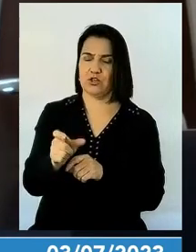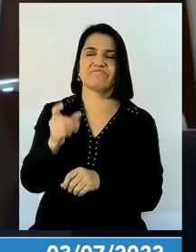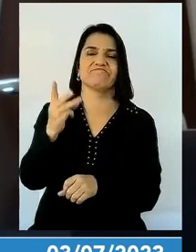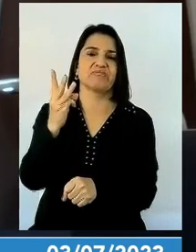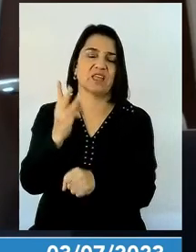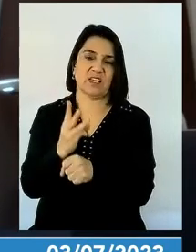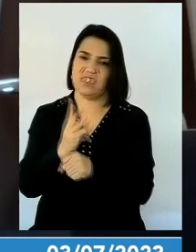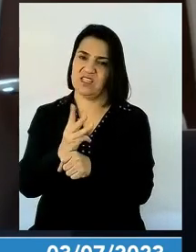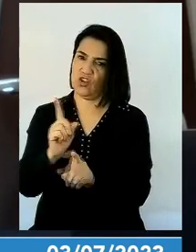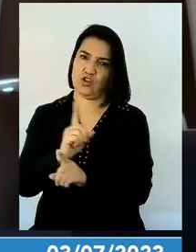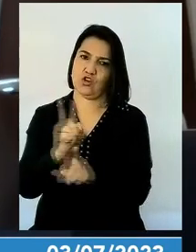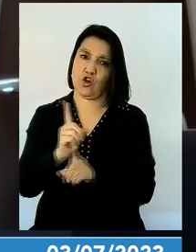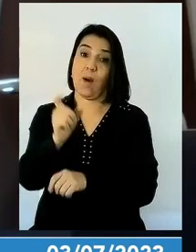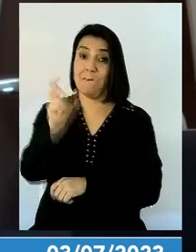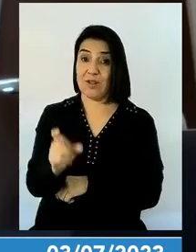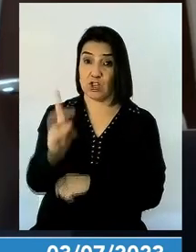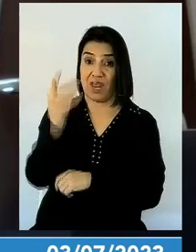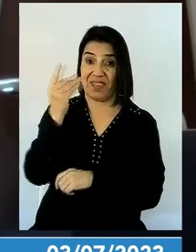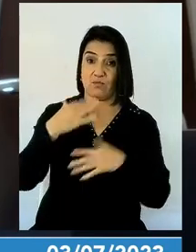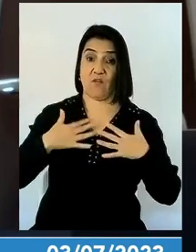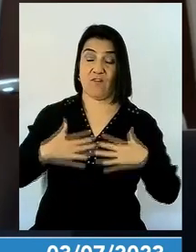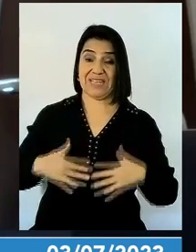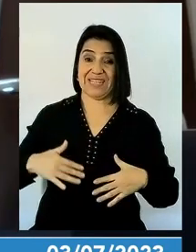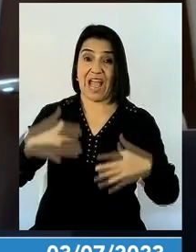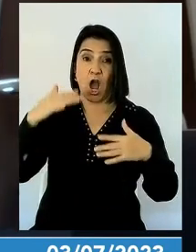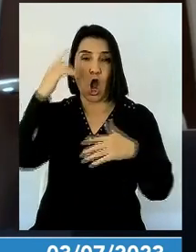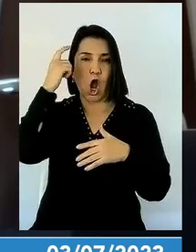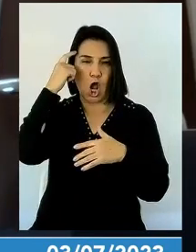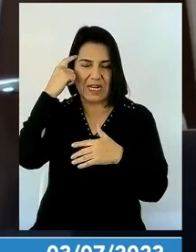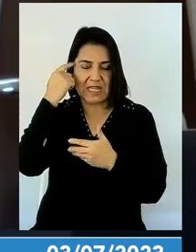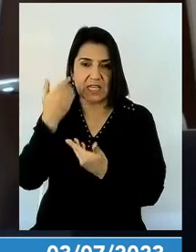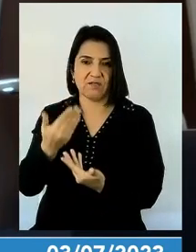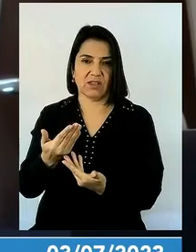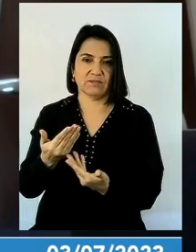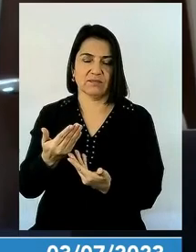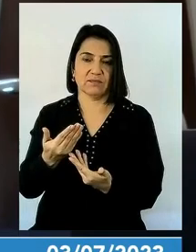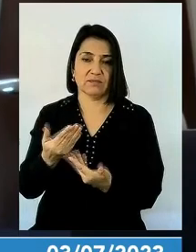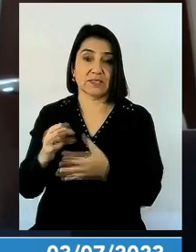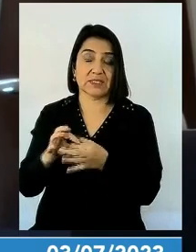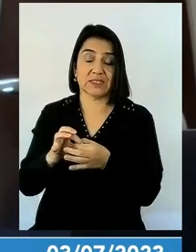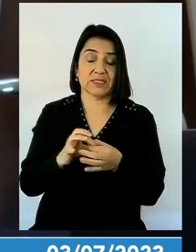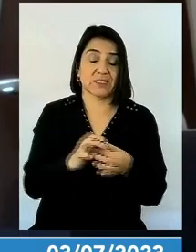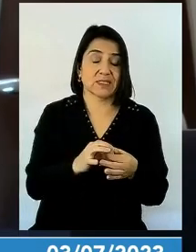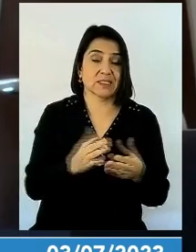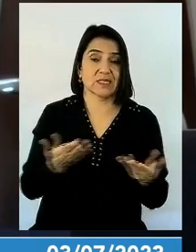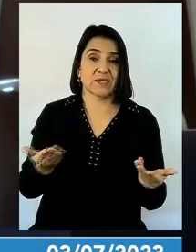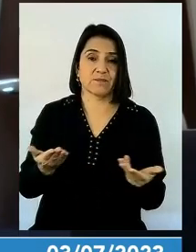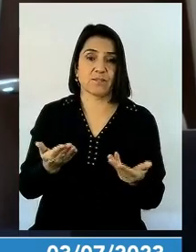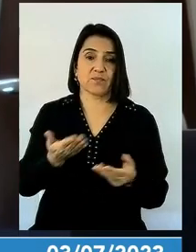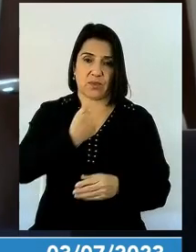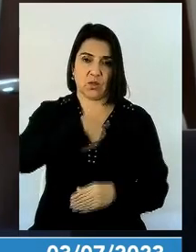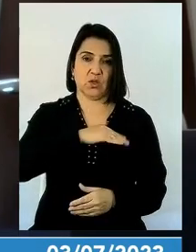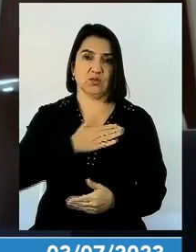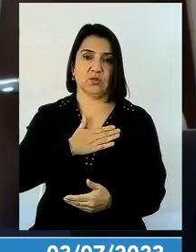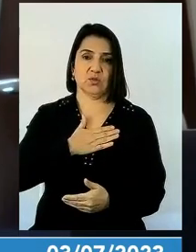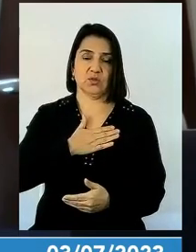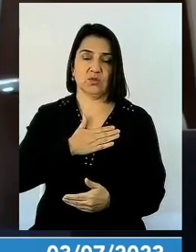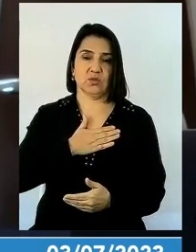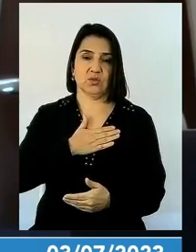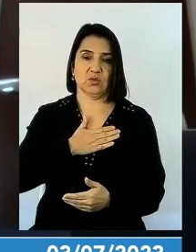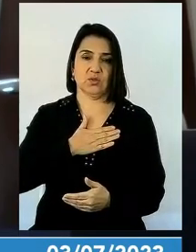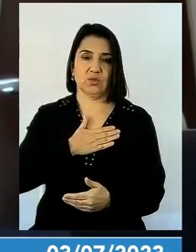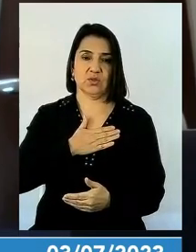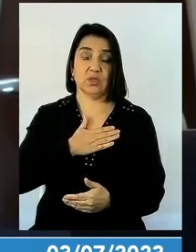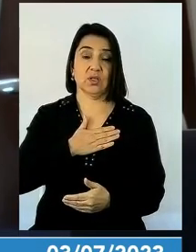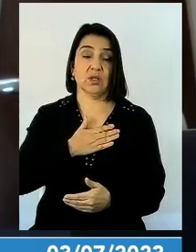discapacitada en forma física o cognitiva. Hecho por el cual nosotros vivimos, yo y mi